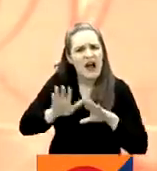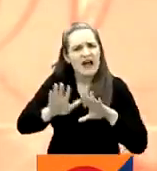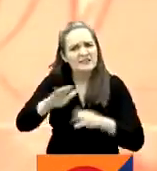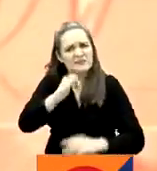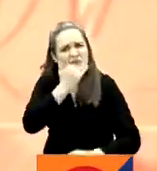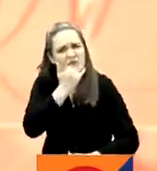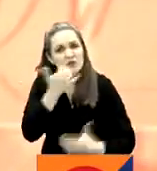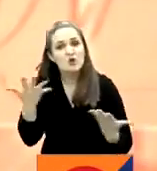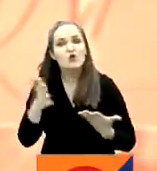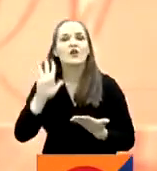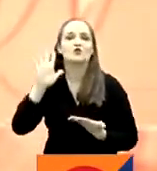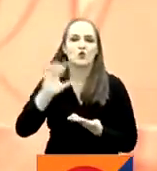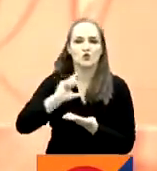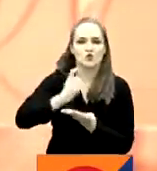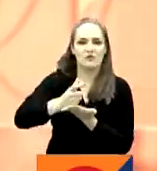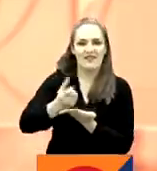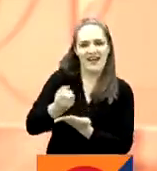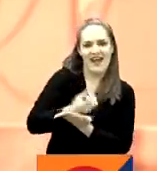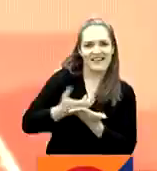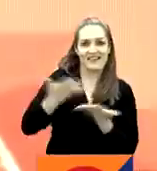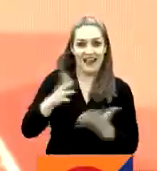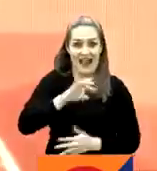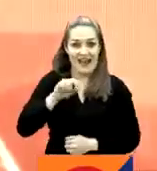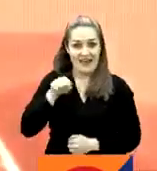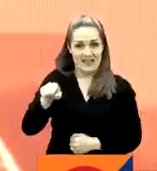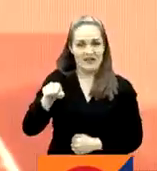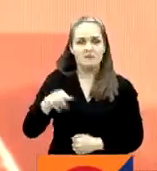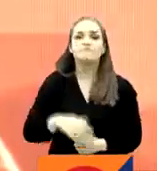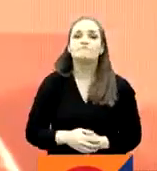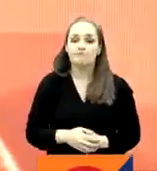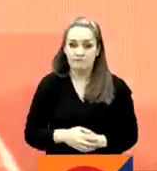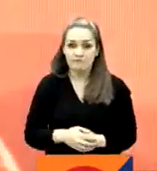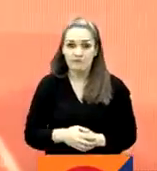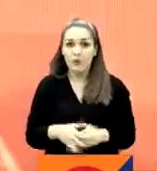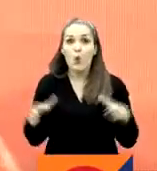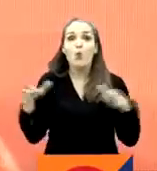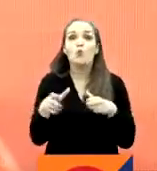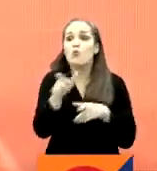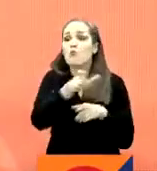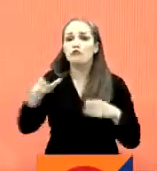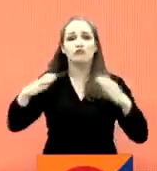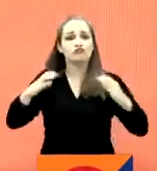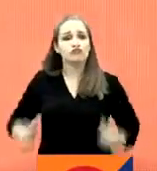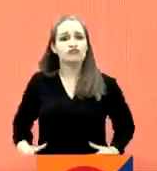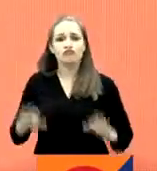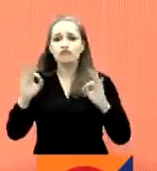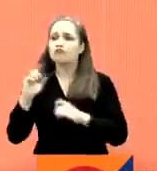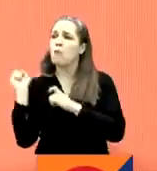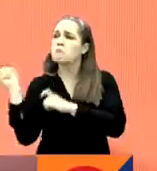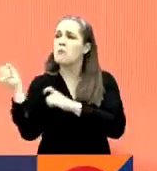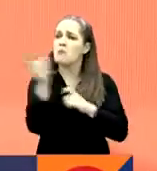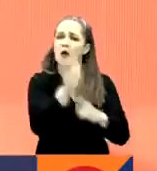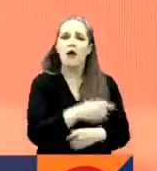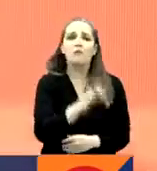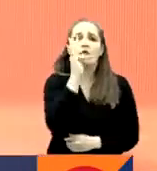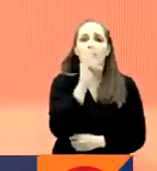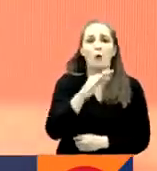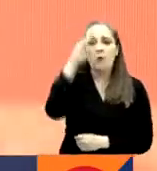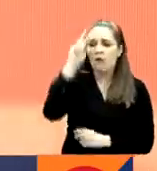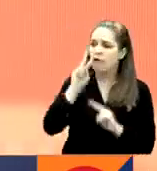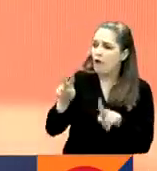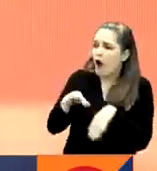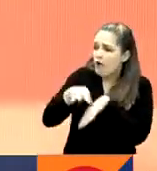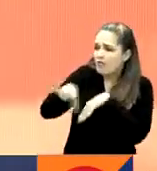Cali, que ha despertado las alertas de la institución. Civiles armados disparando contra los manifestantes en presencia de uniformados son